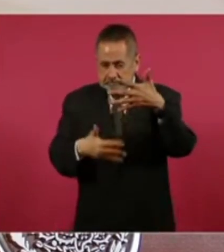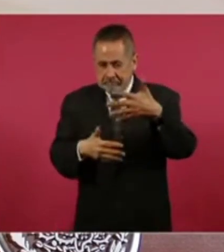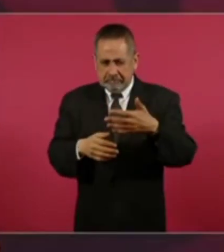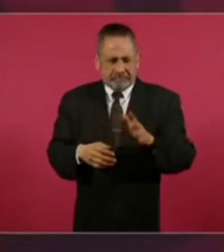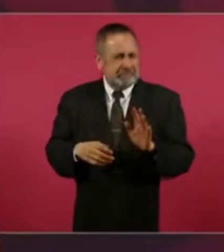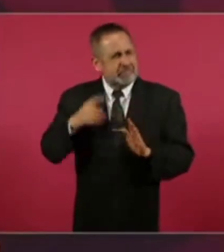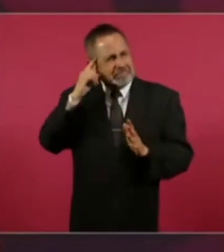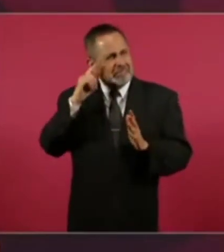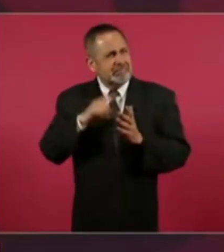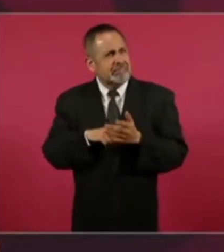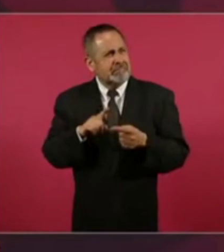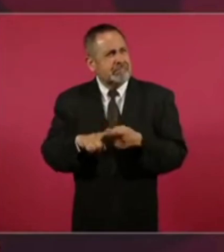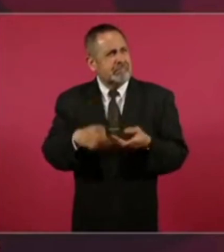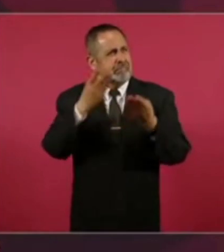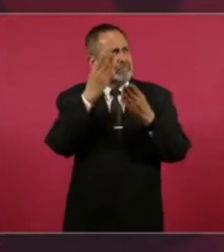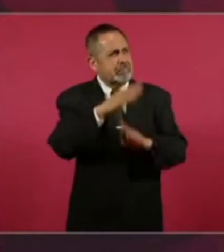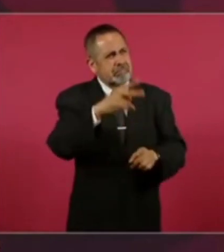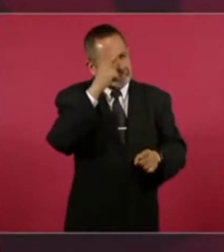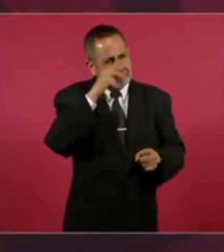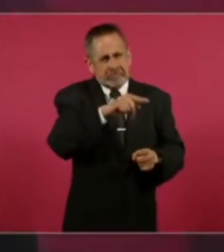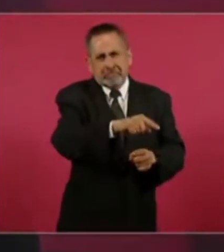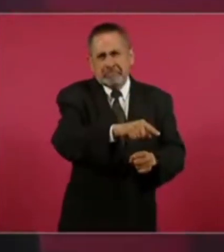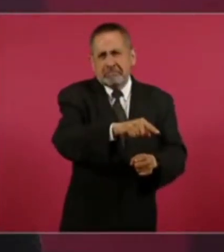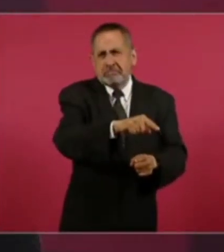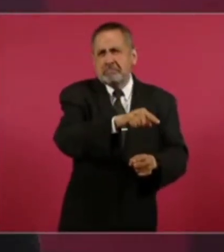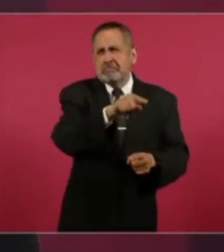Creo que interviene del Banco de México,